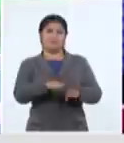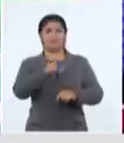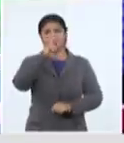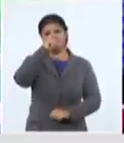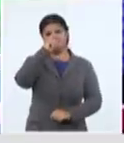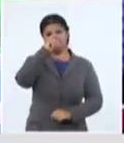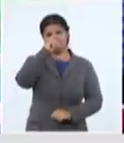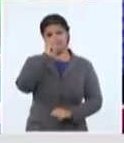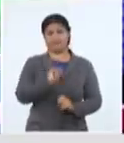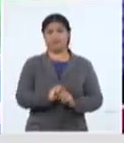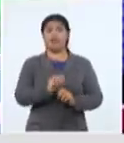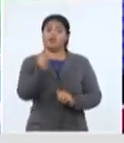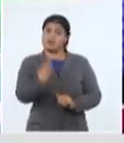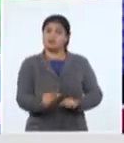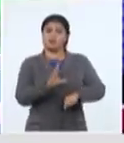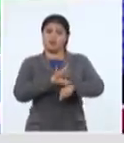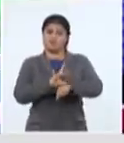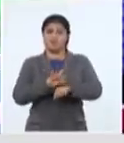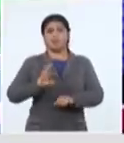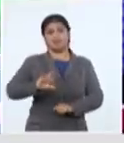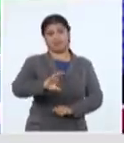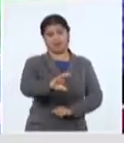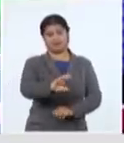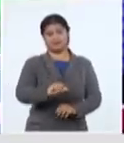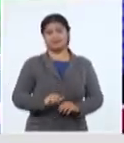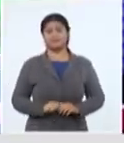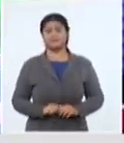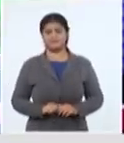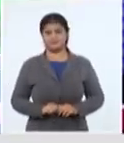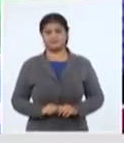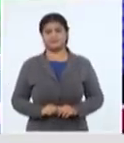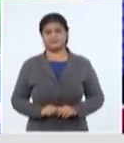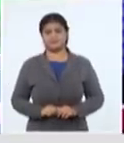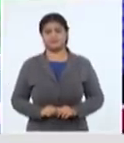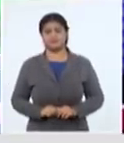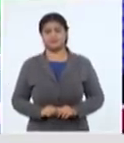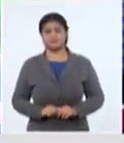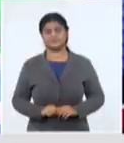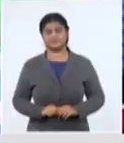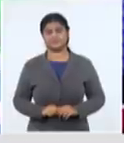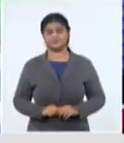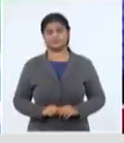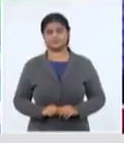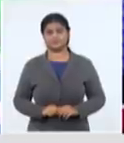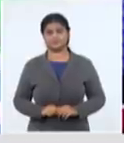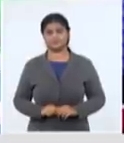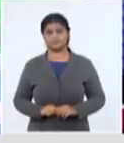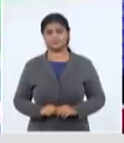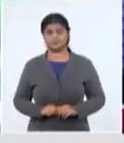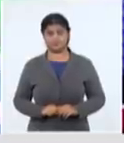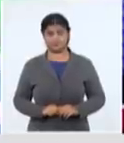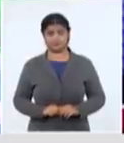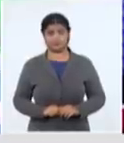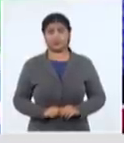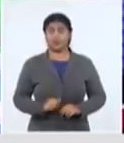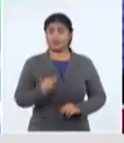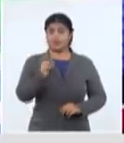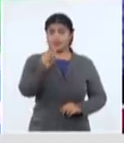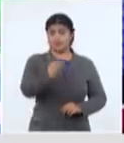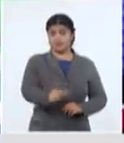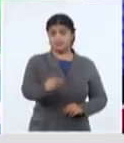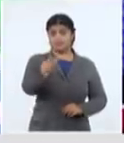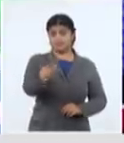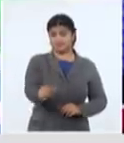nueva realidad, que nuestros pacientes hayan tenido que adaptarse, por ejemplo, a la telemedicina. Eso nunca